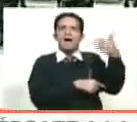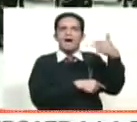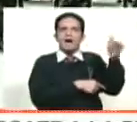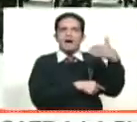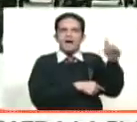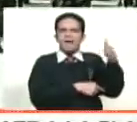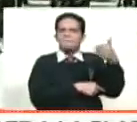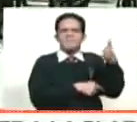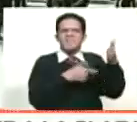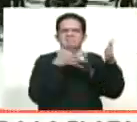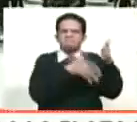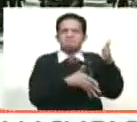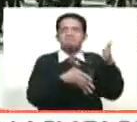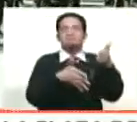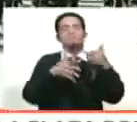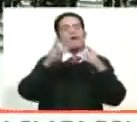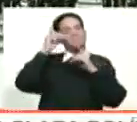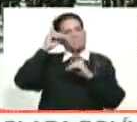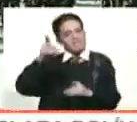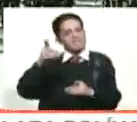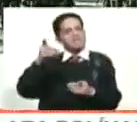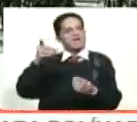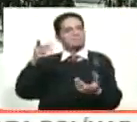de la dignidad, del decoro, del honor,